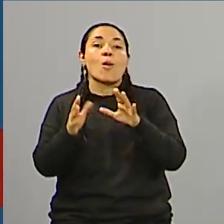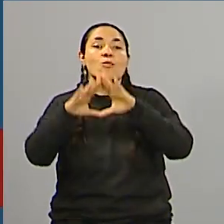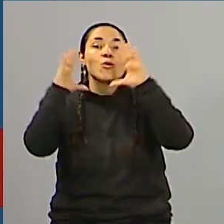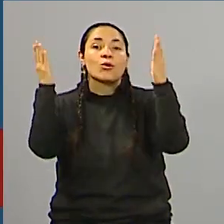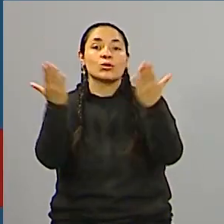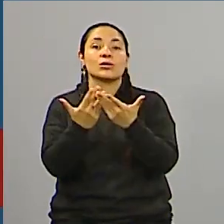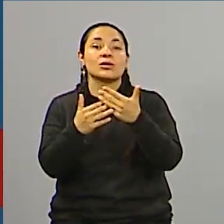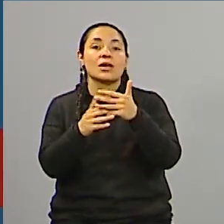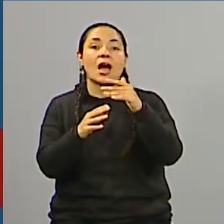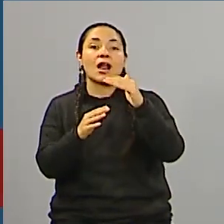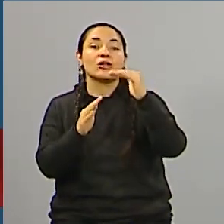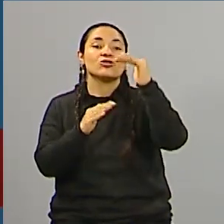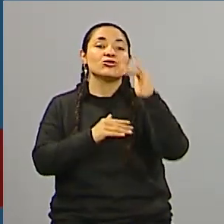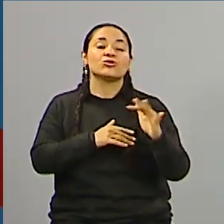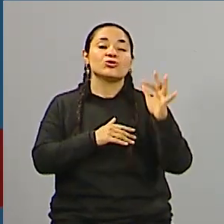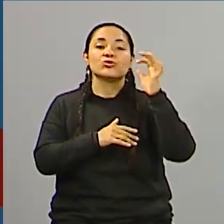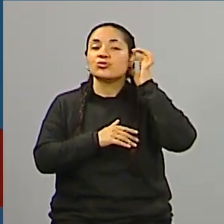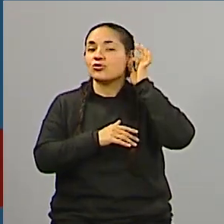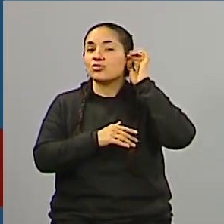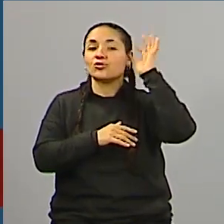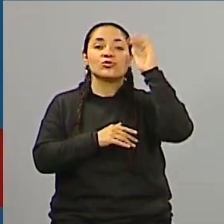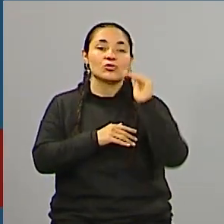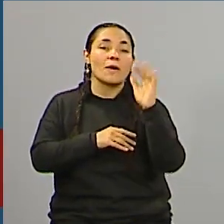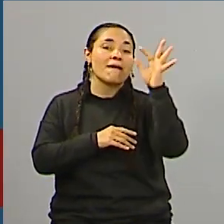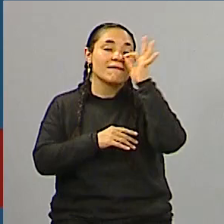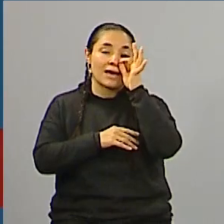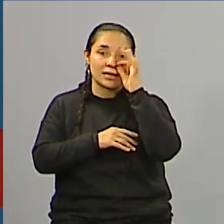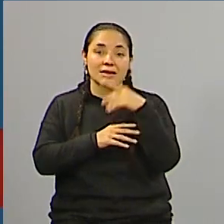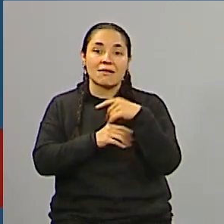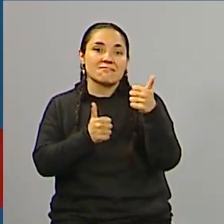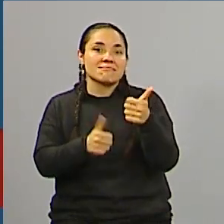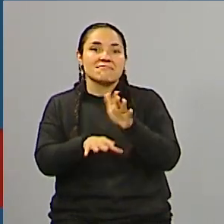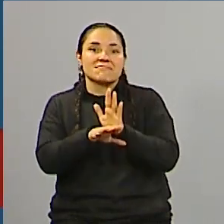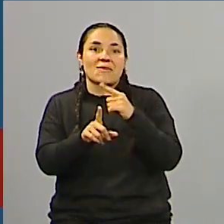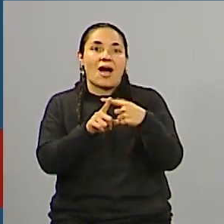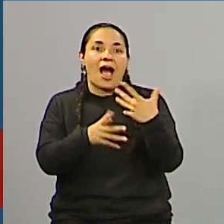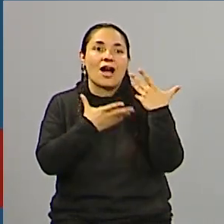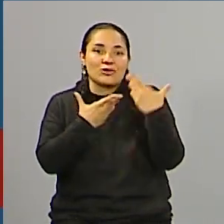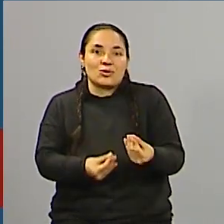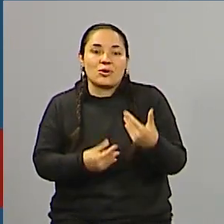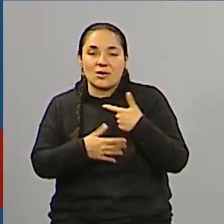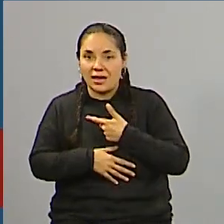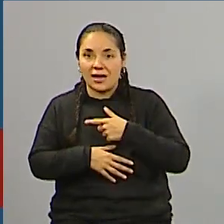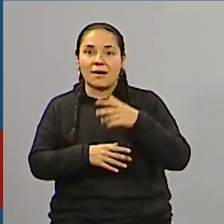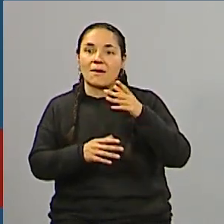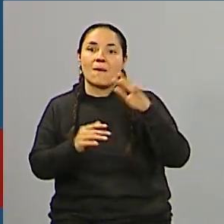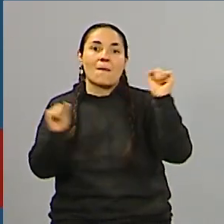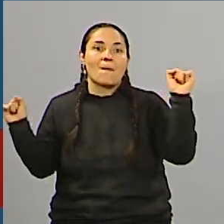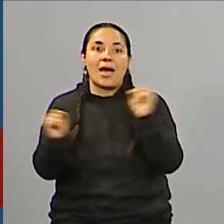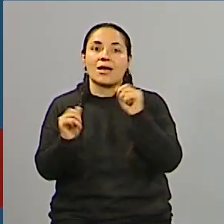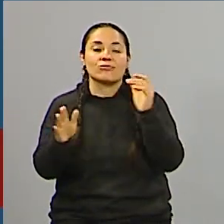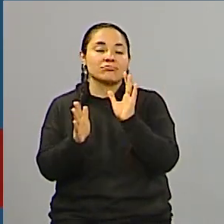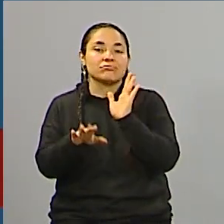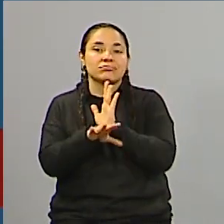de las propias cárceles. Está probado que es así. 8 de cada 10 homicidios cometidos en Rosario se planificaron dentro de la cárcel a través de los